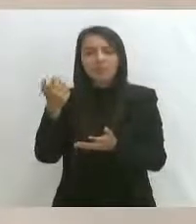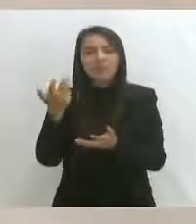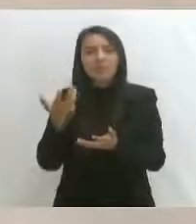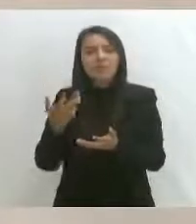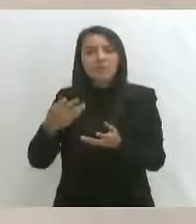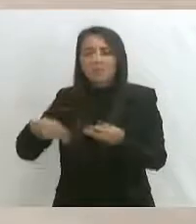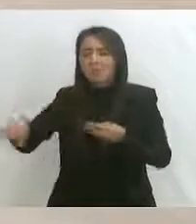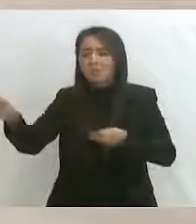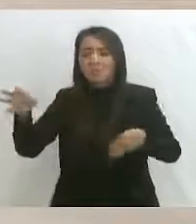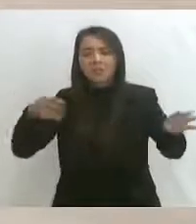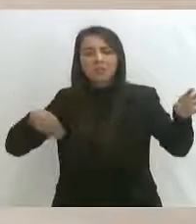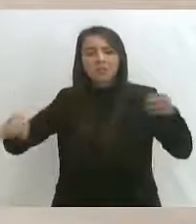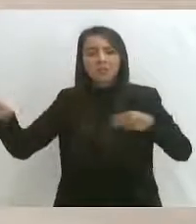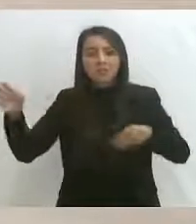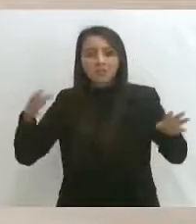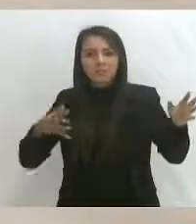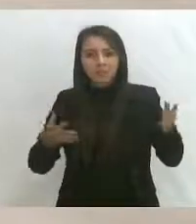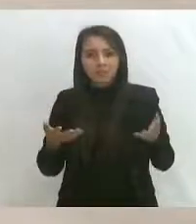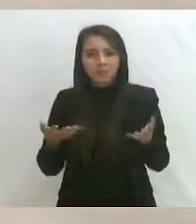Se